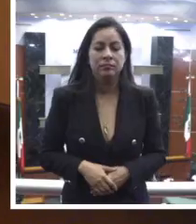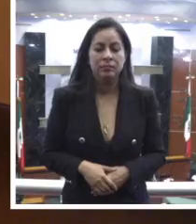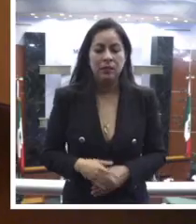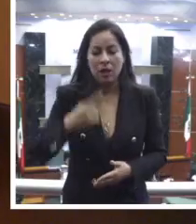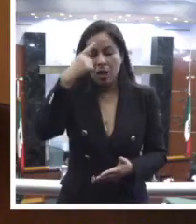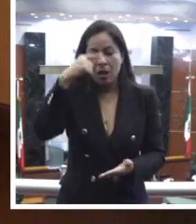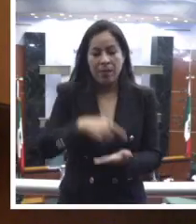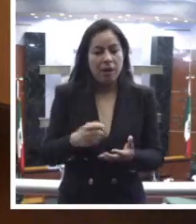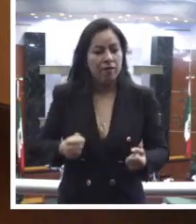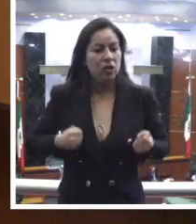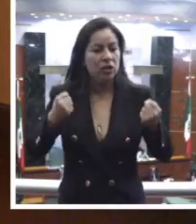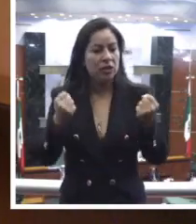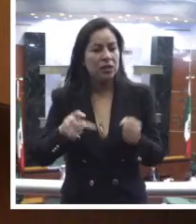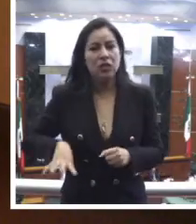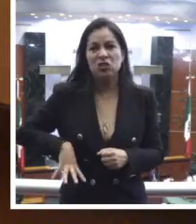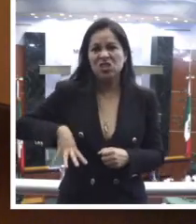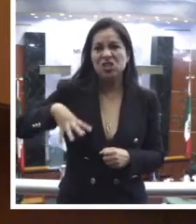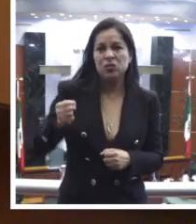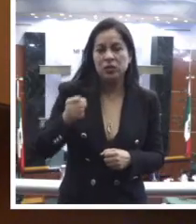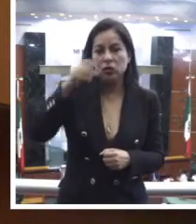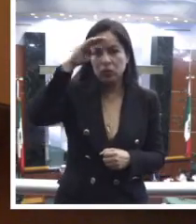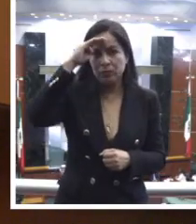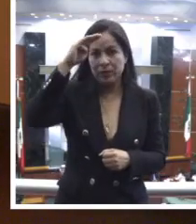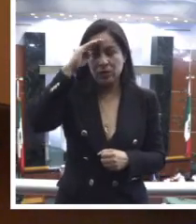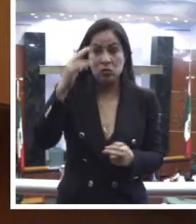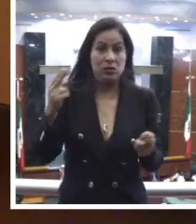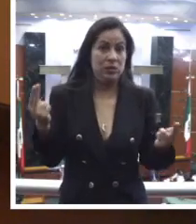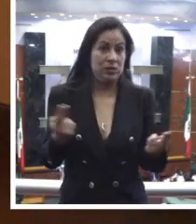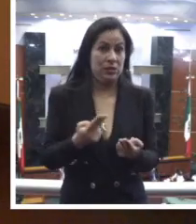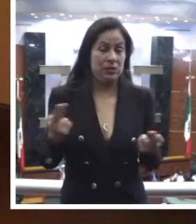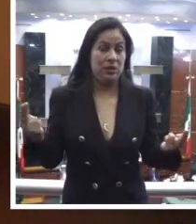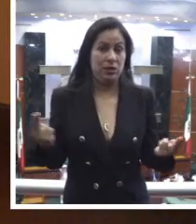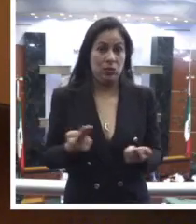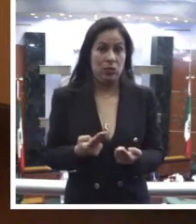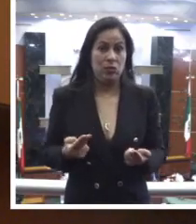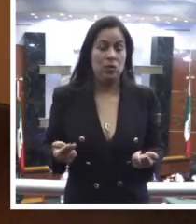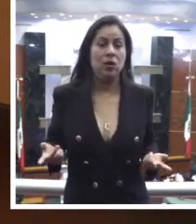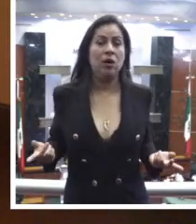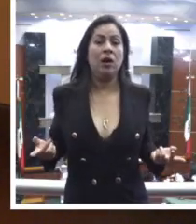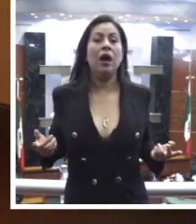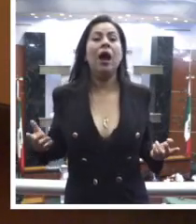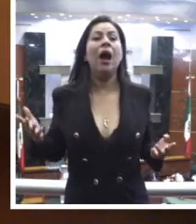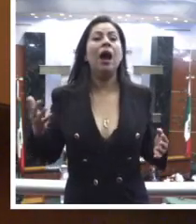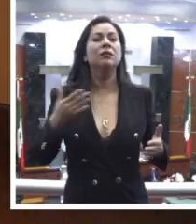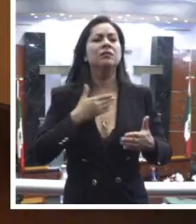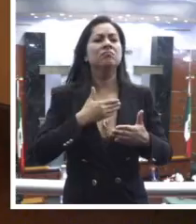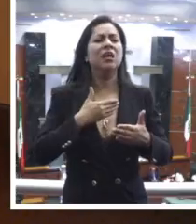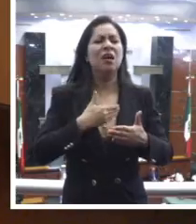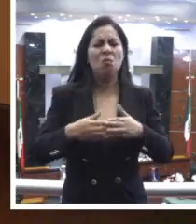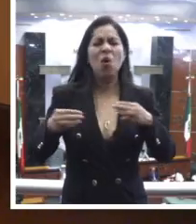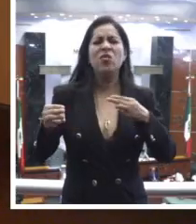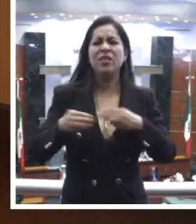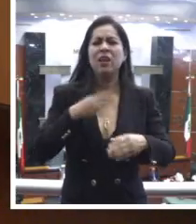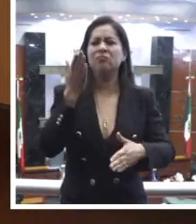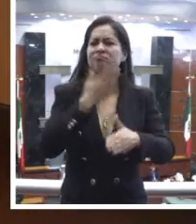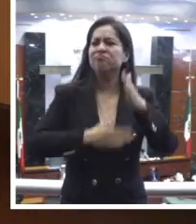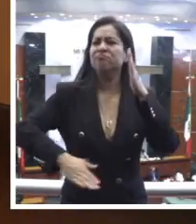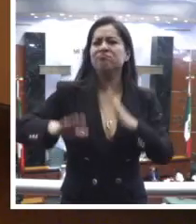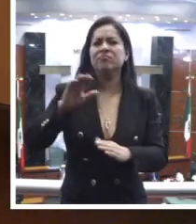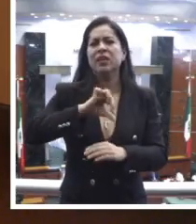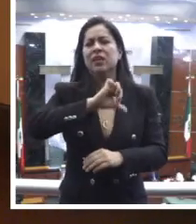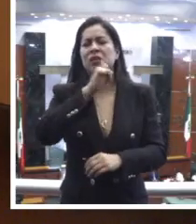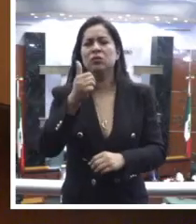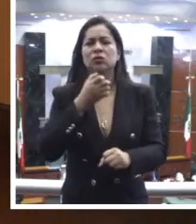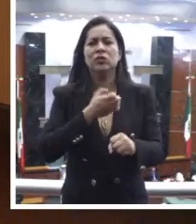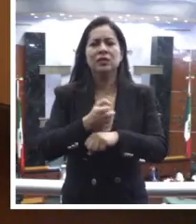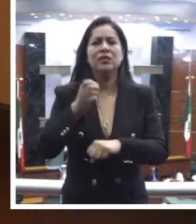Para fortalecer estos esfuerzos, considero, si es necesario, hacer uso de los modelos de éxito en otros